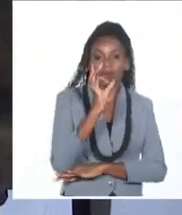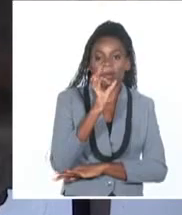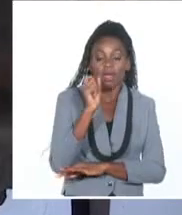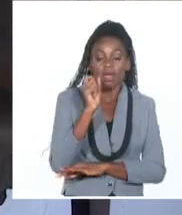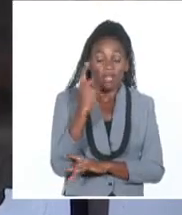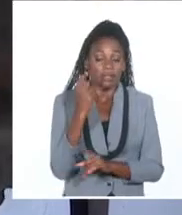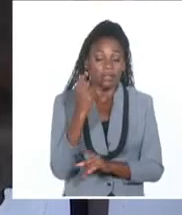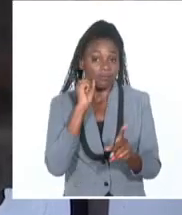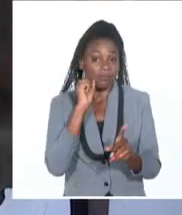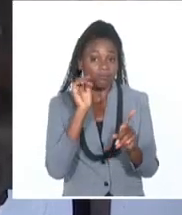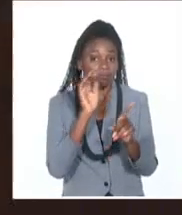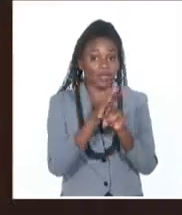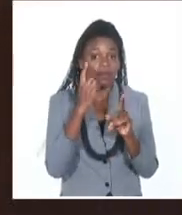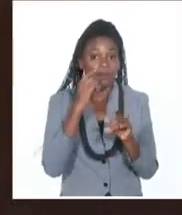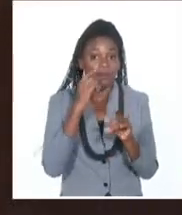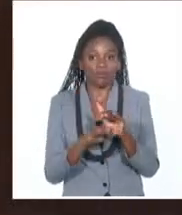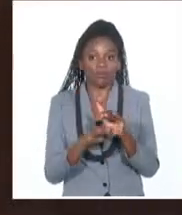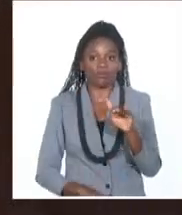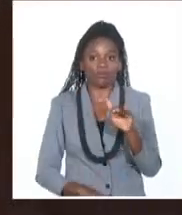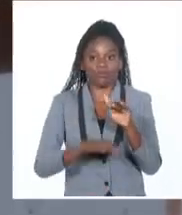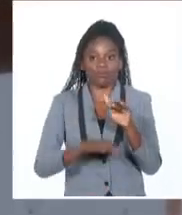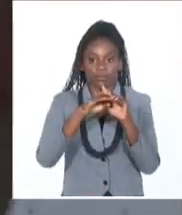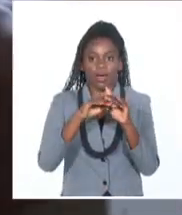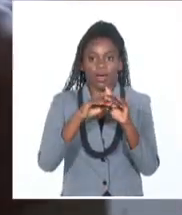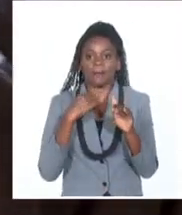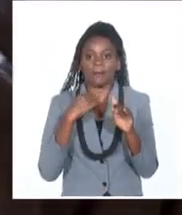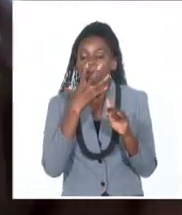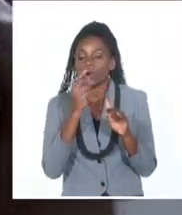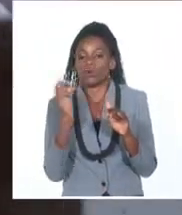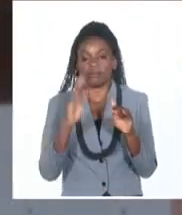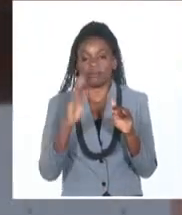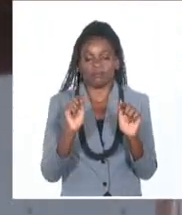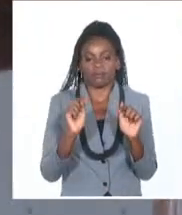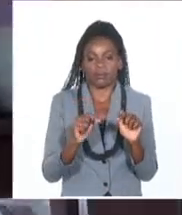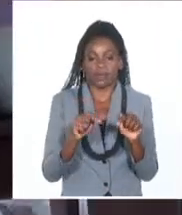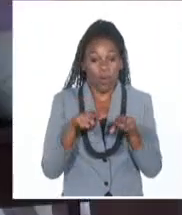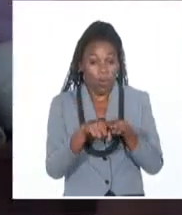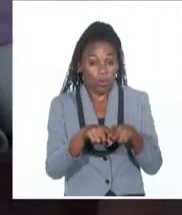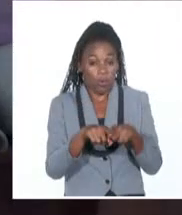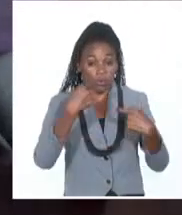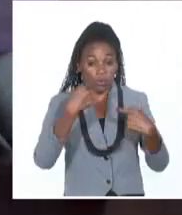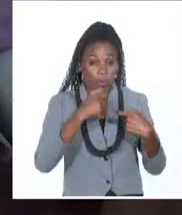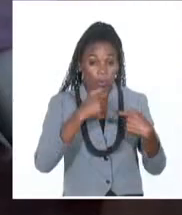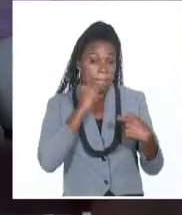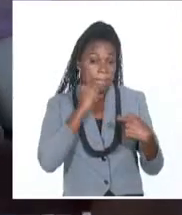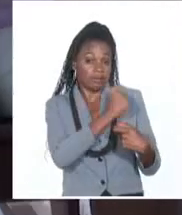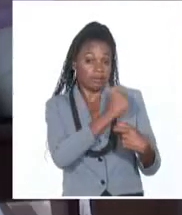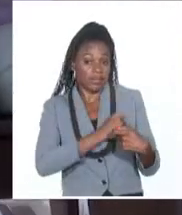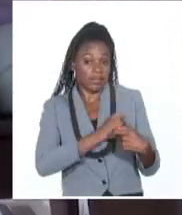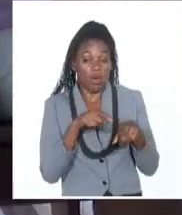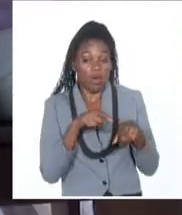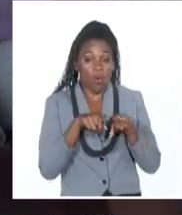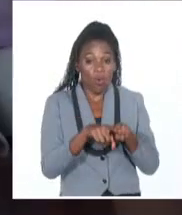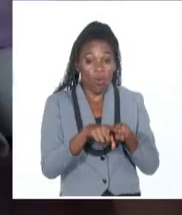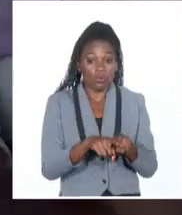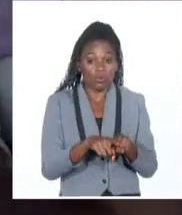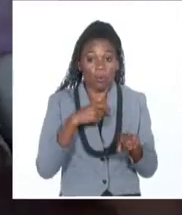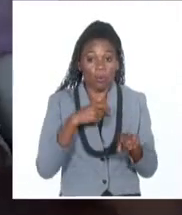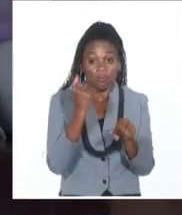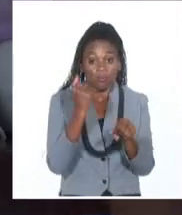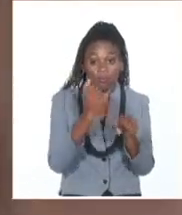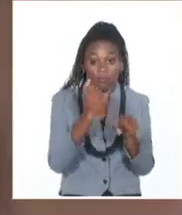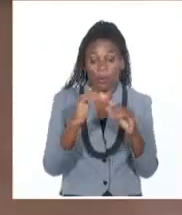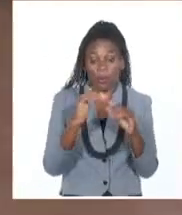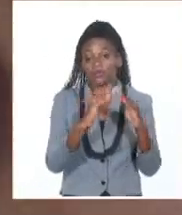la vio crecer, pues me gusta vivir aquí. Con su esposa, además del amor, también comparte la pasión por esta